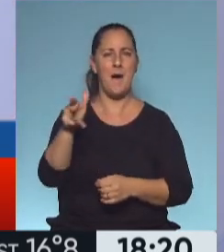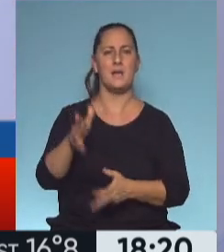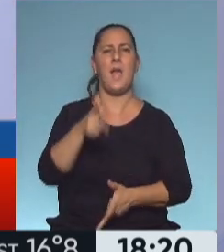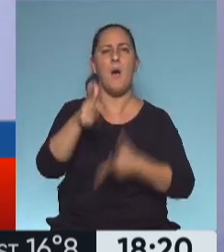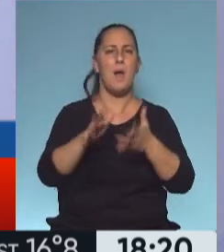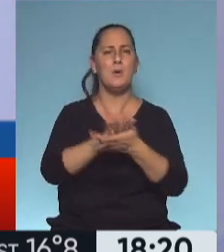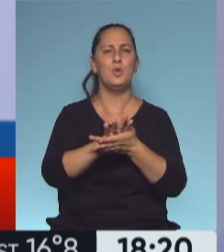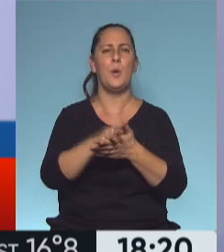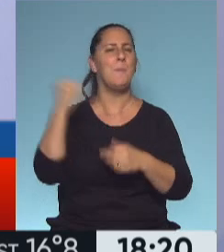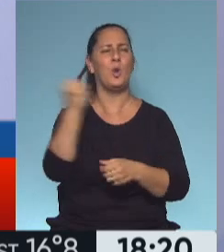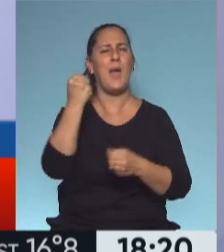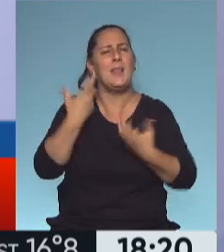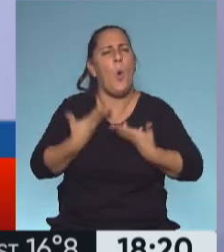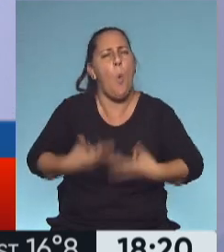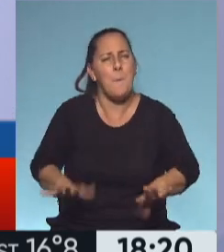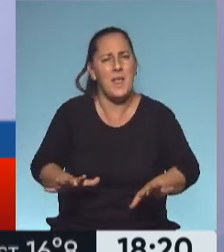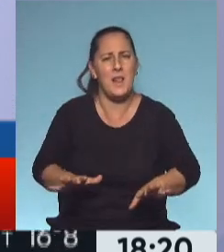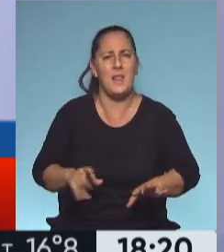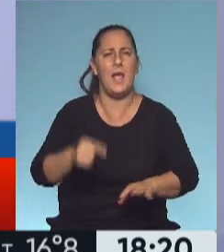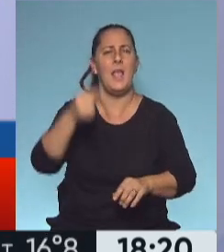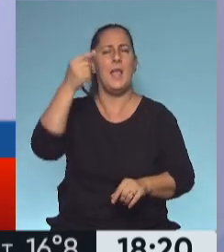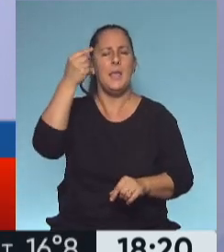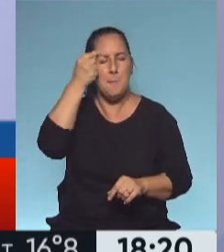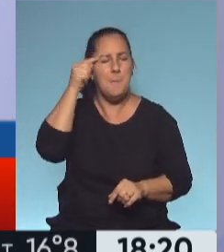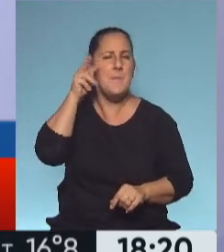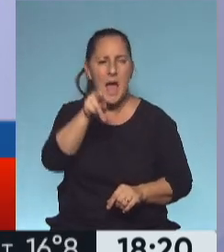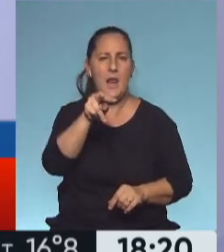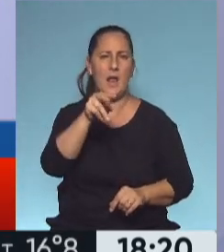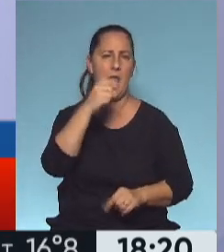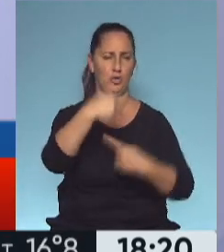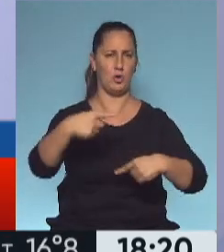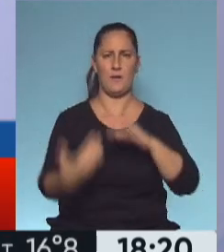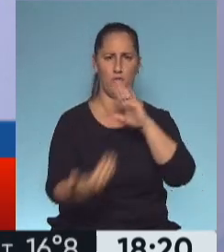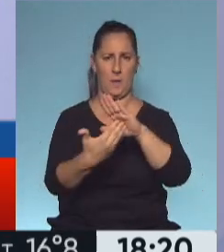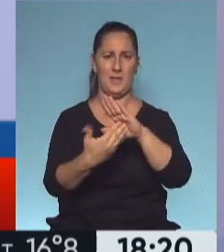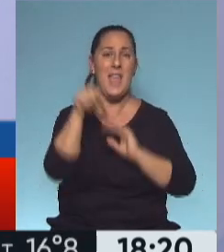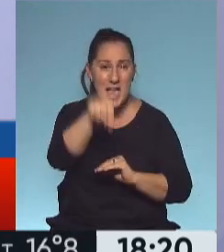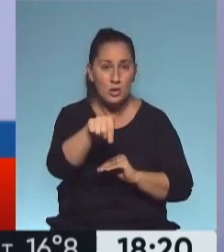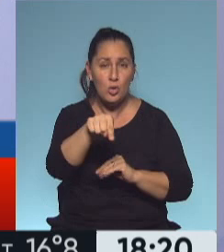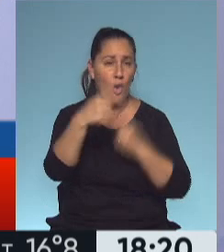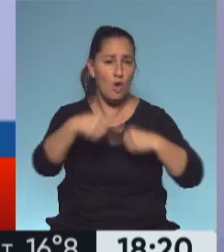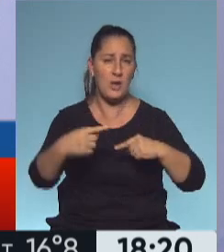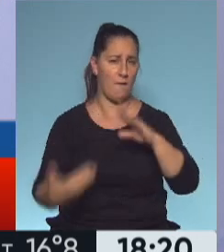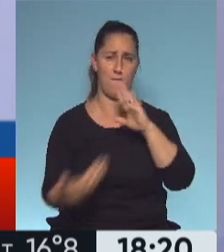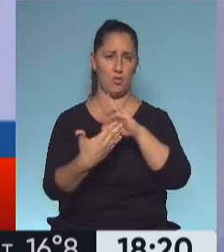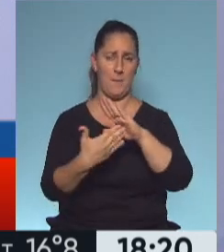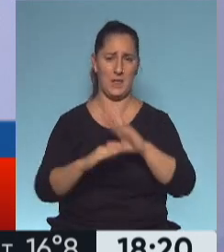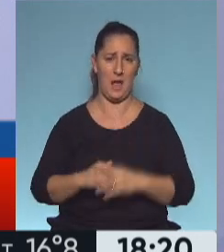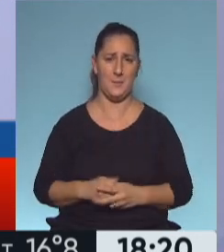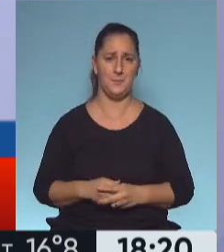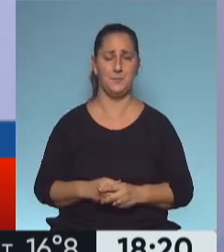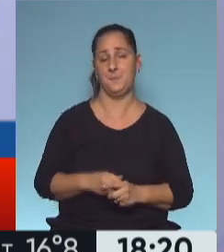de la sencillez y de poner la mirada fija en lo esencial. Y estas son cuestiones esenciales. Y finalmente un